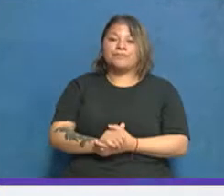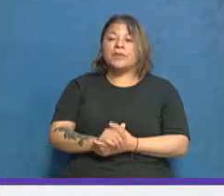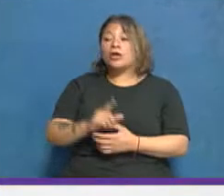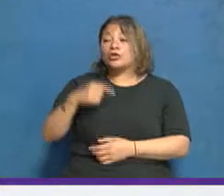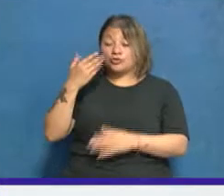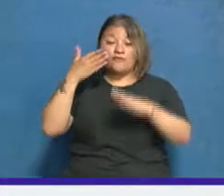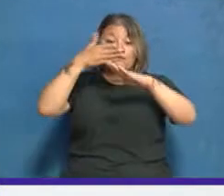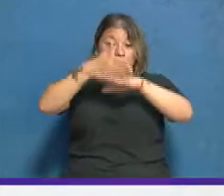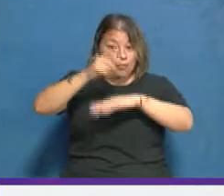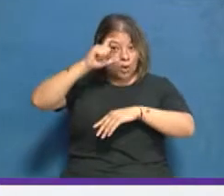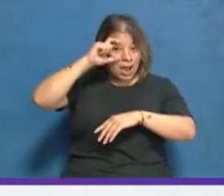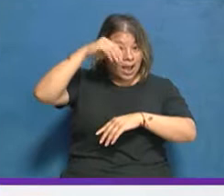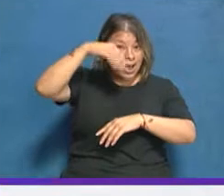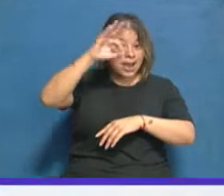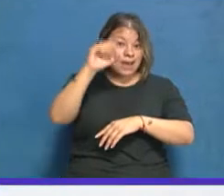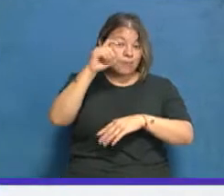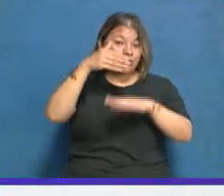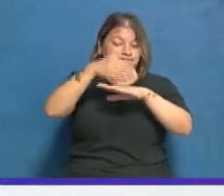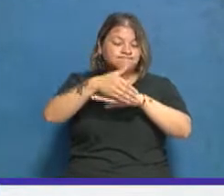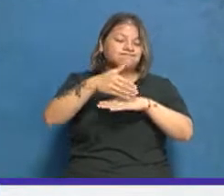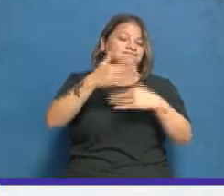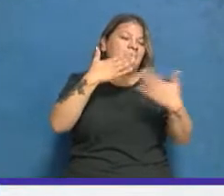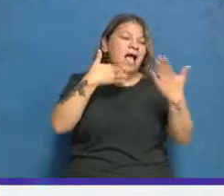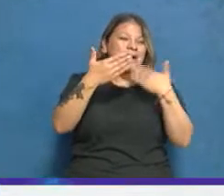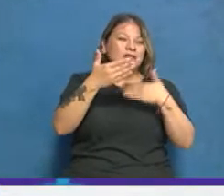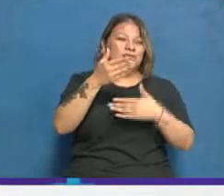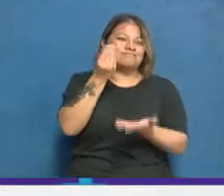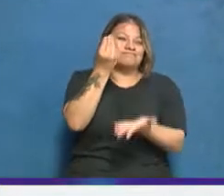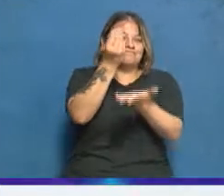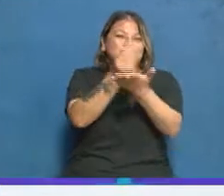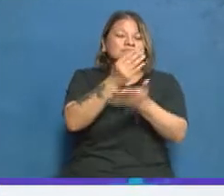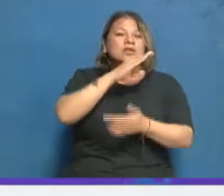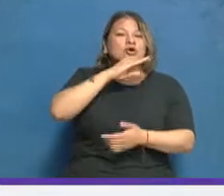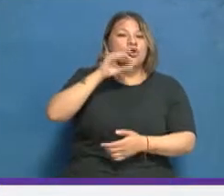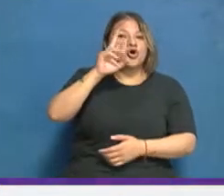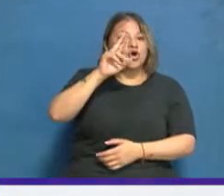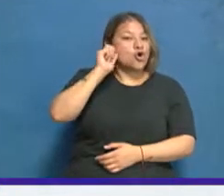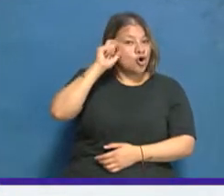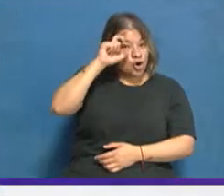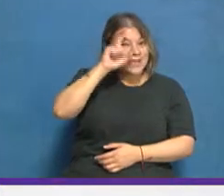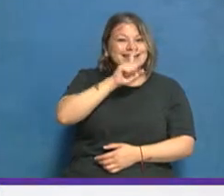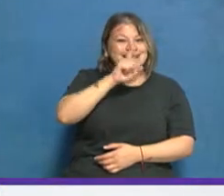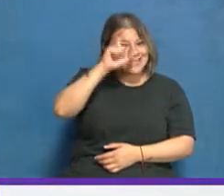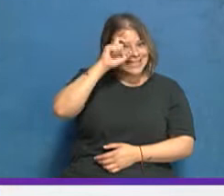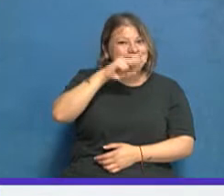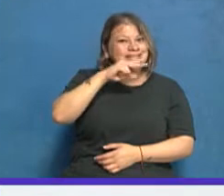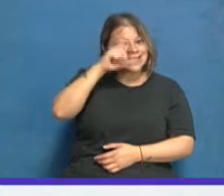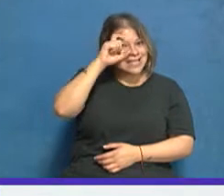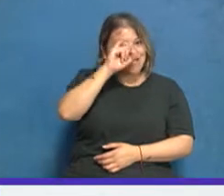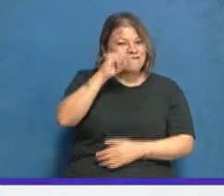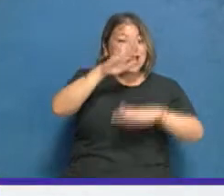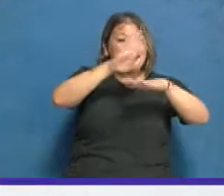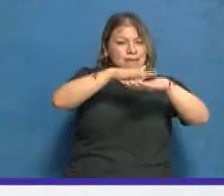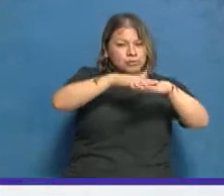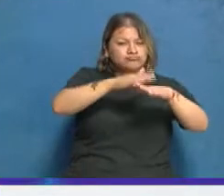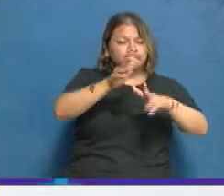EMOP, Dani, hablando con Jorge Tevez, él desglosa esta información y da algunos detalles